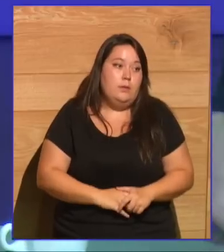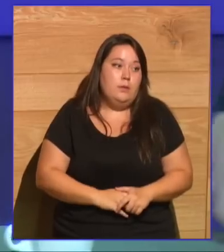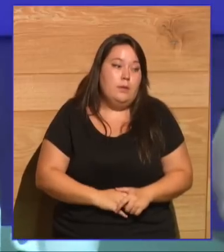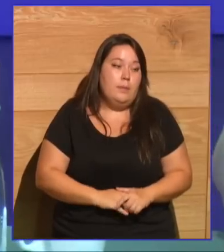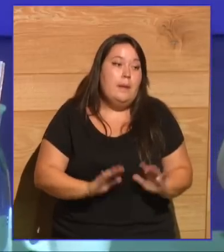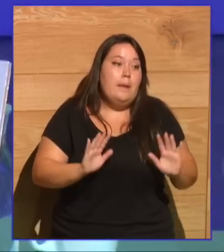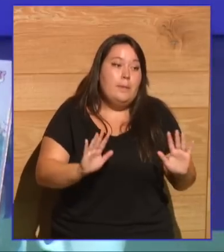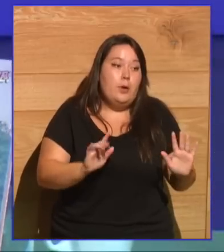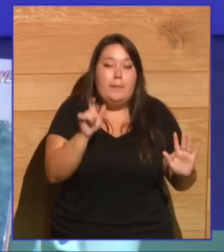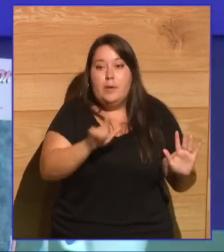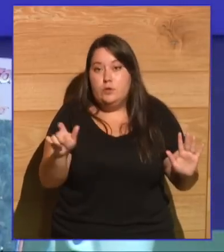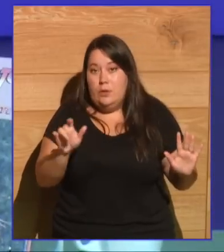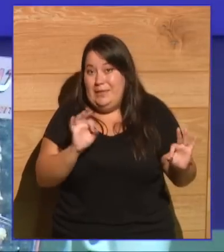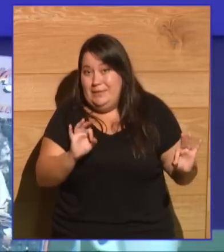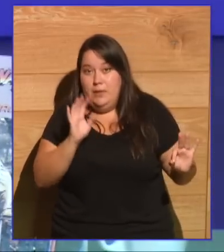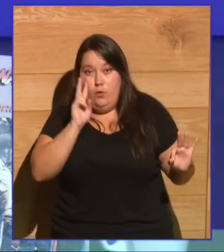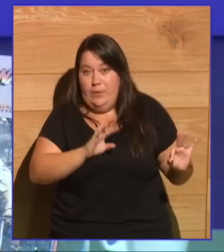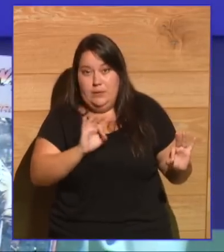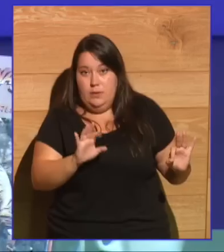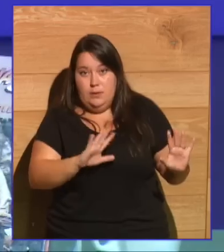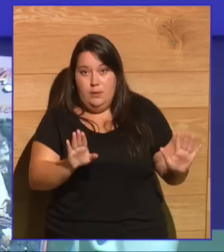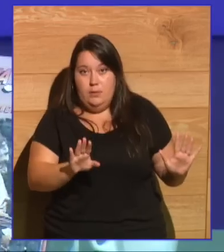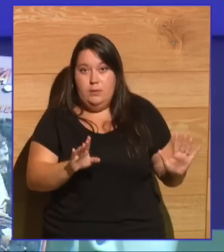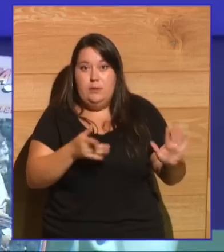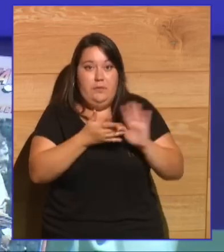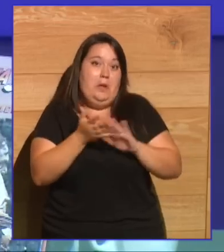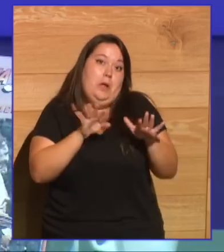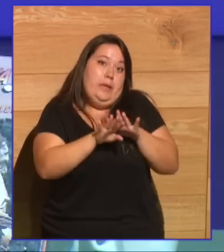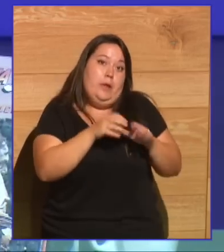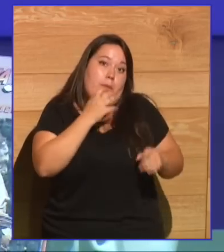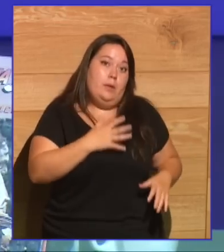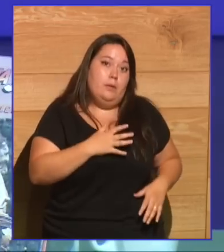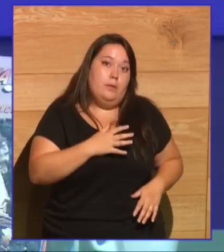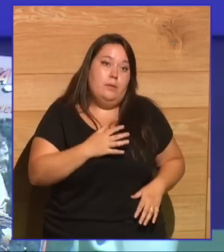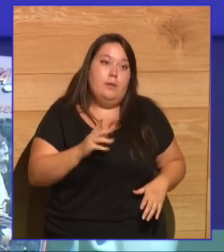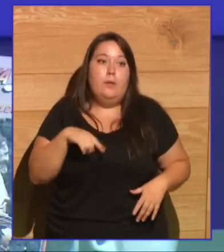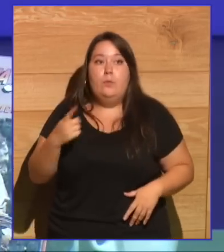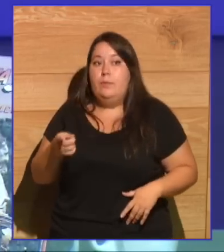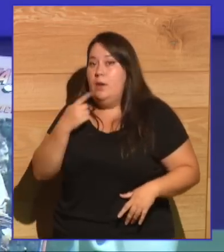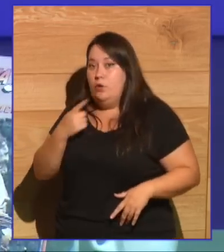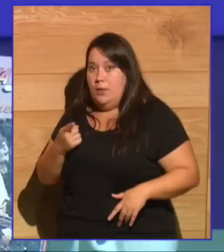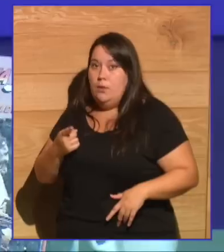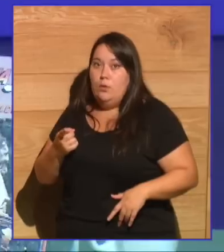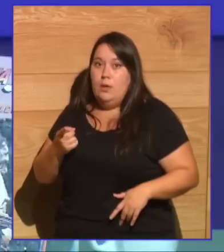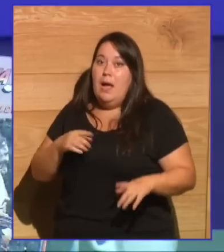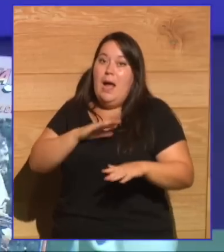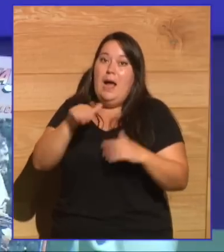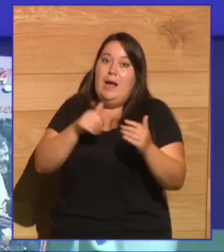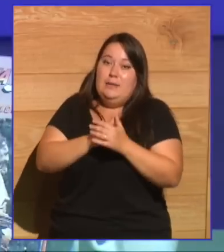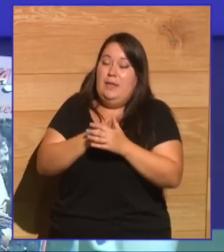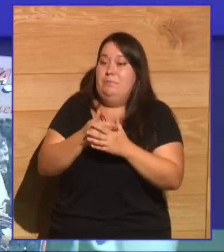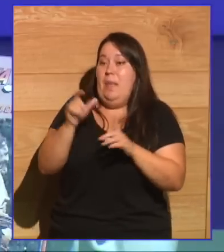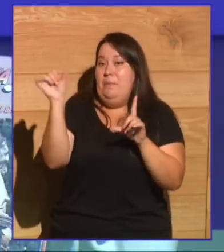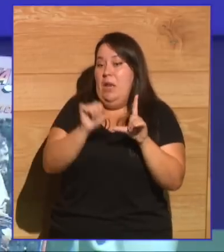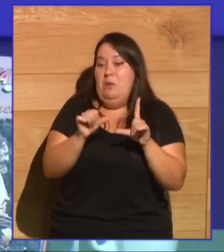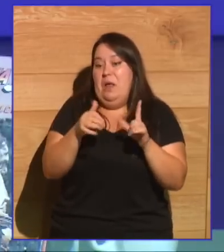pero hay gente que sólo lo había así y considera que eso es criticar una película y luego hay otras maneras de mirar que lo que estamos diciendo que está en la película que menos te puede interesar a